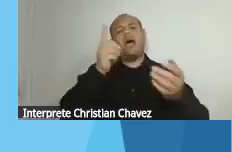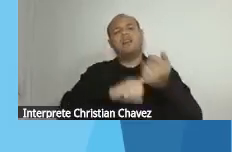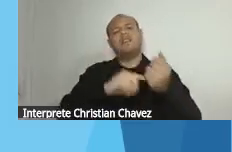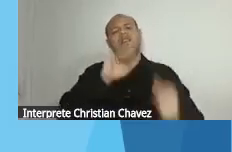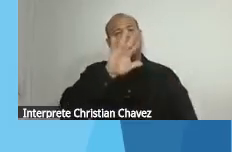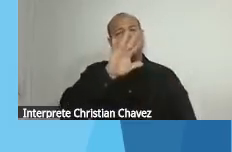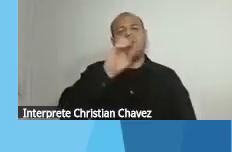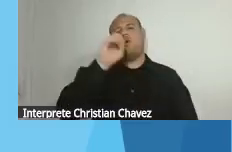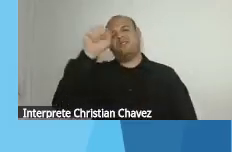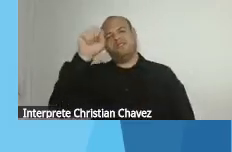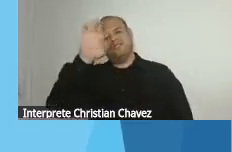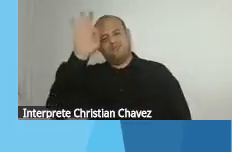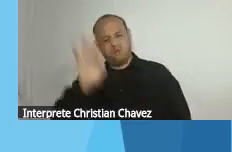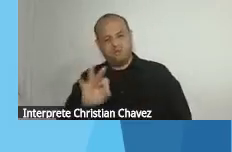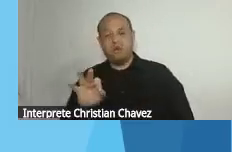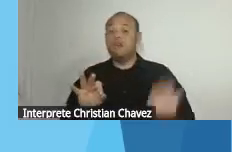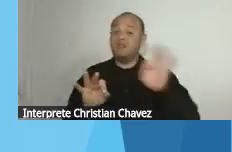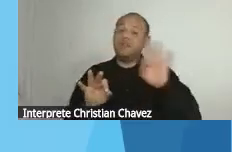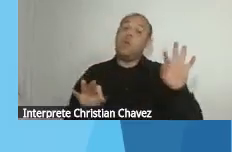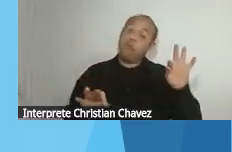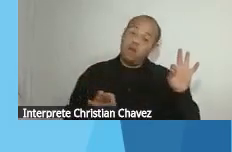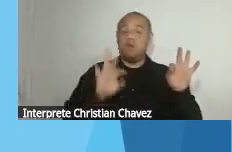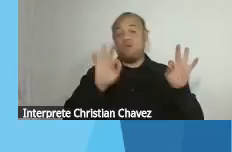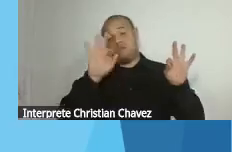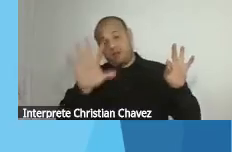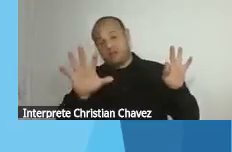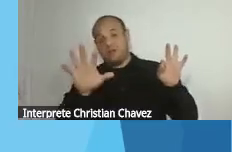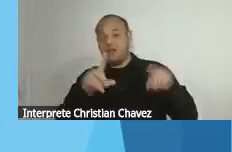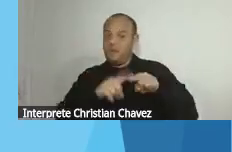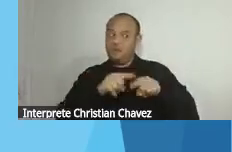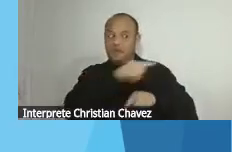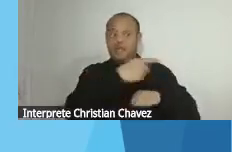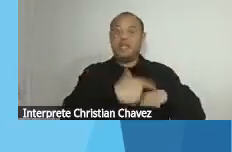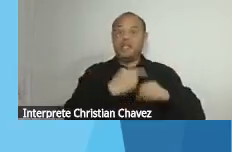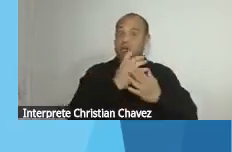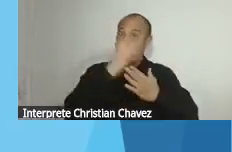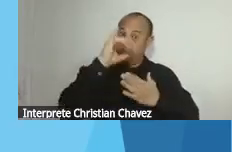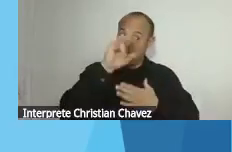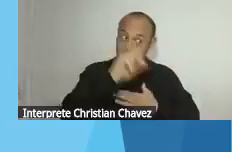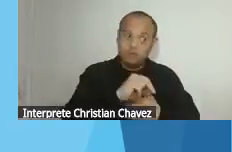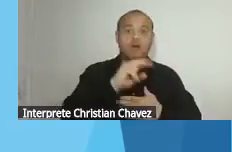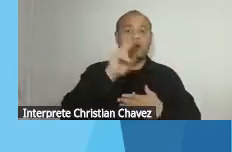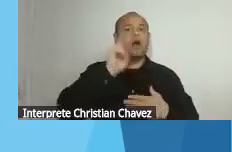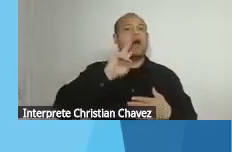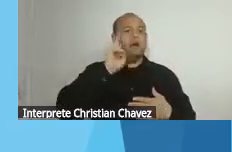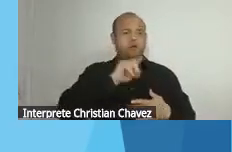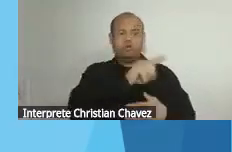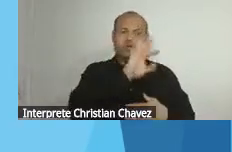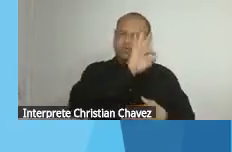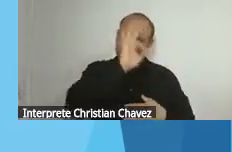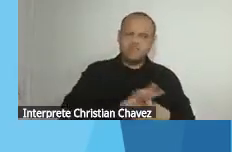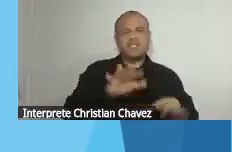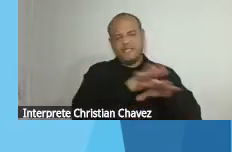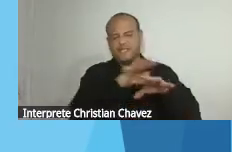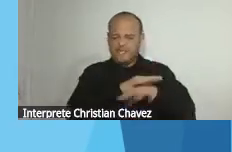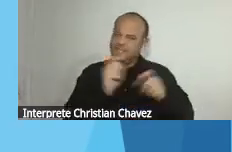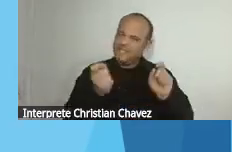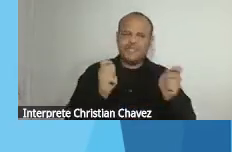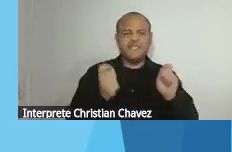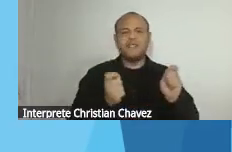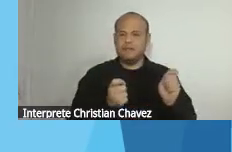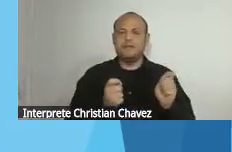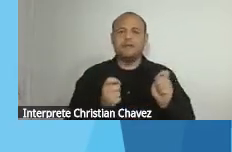hasta el 40-45, dependiendo de la bibliografía. Eh, pero esos carbohidratos tienen que ser de calidad,